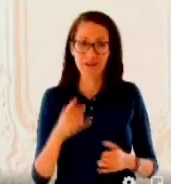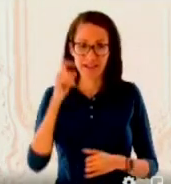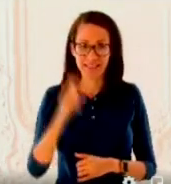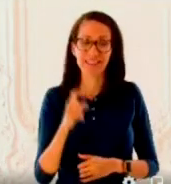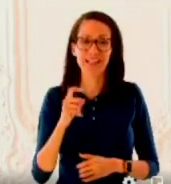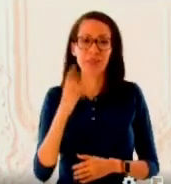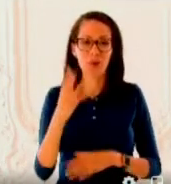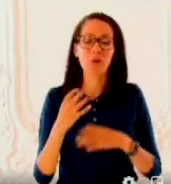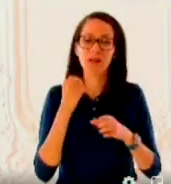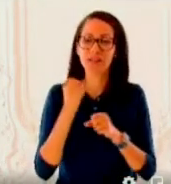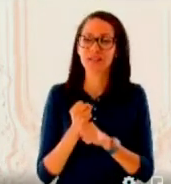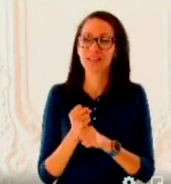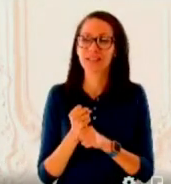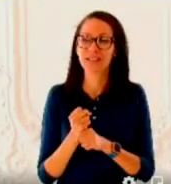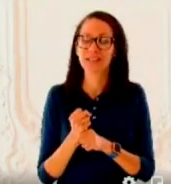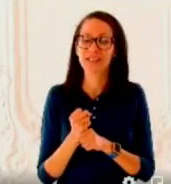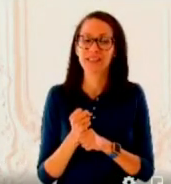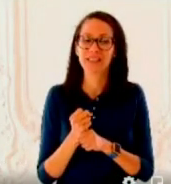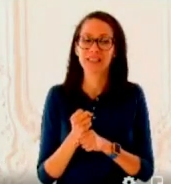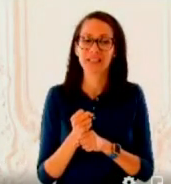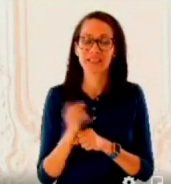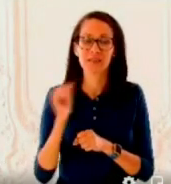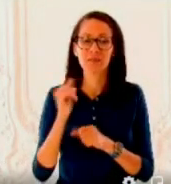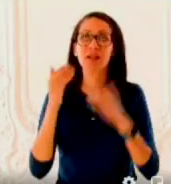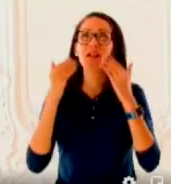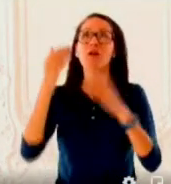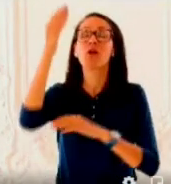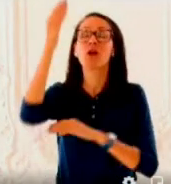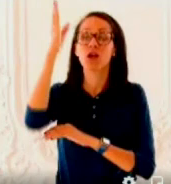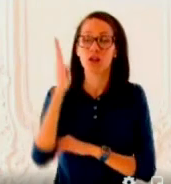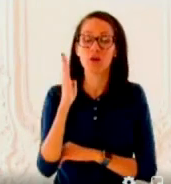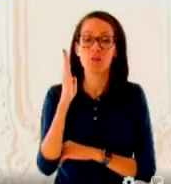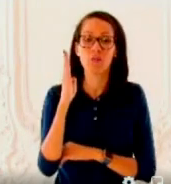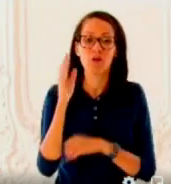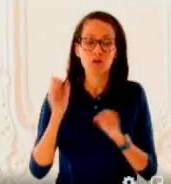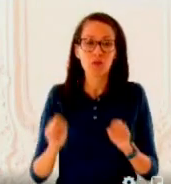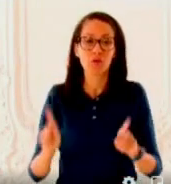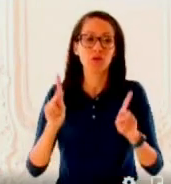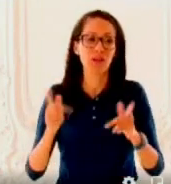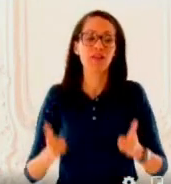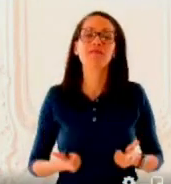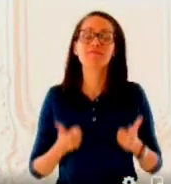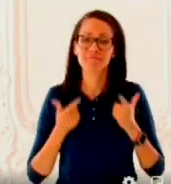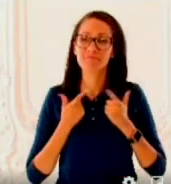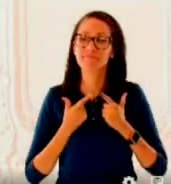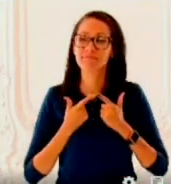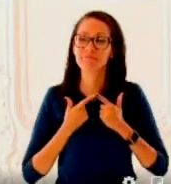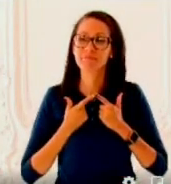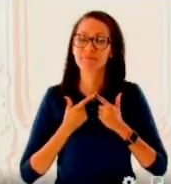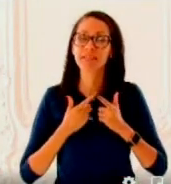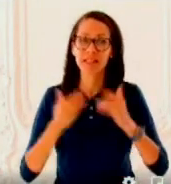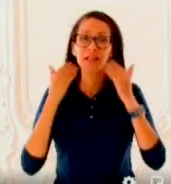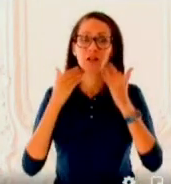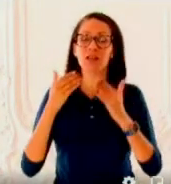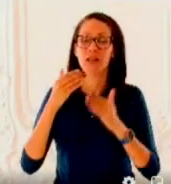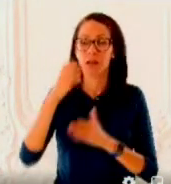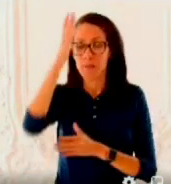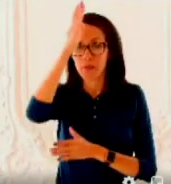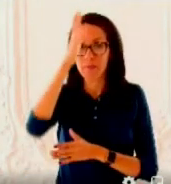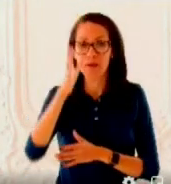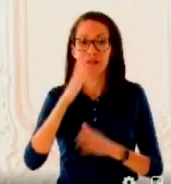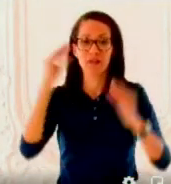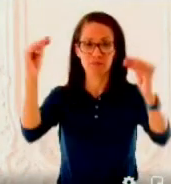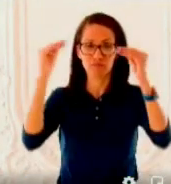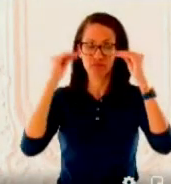estos 4 años. También le agradezco a Dios por esta oportunidad de vida. Le agradezco a mis padres por una educación